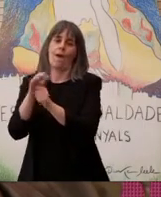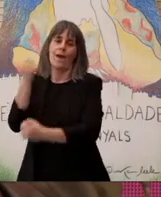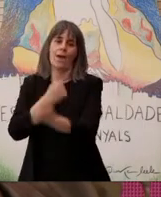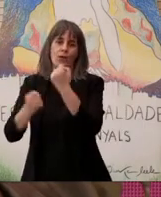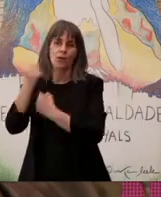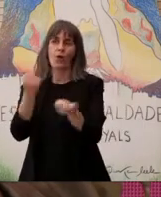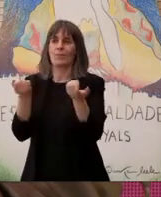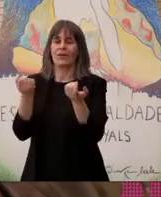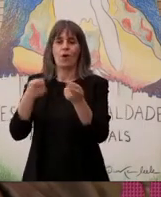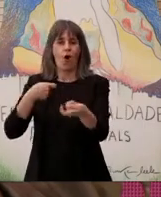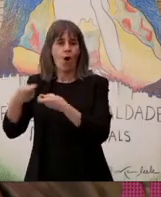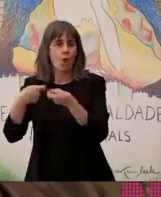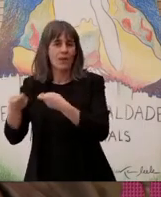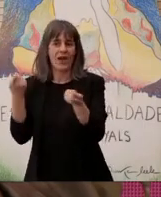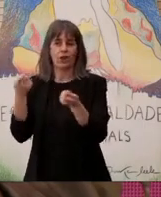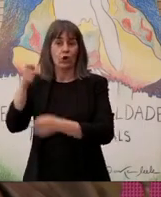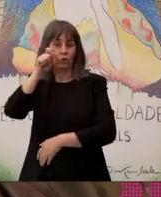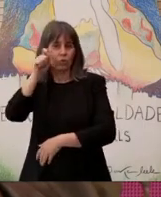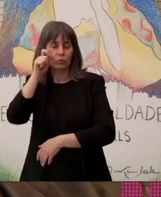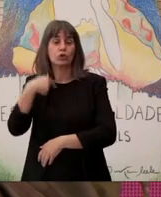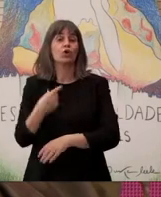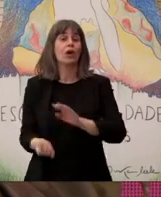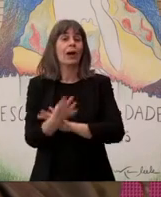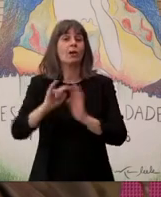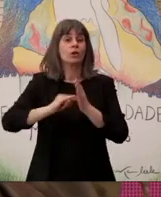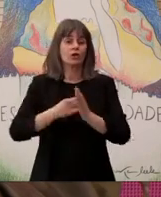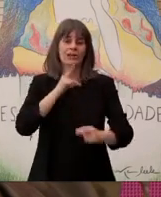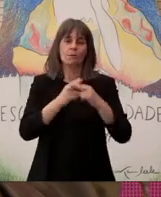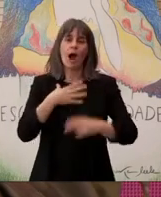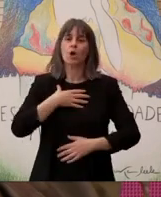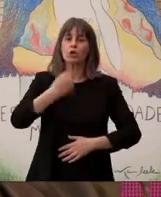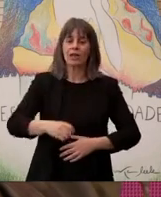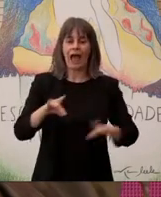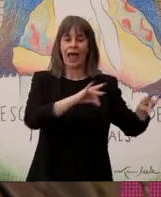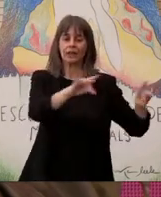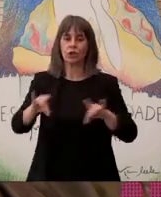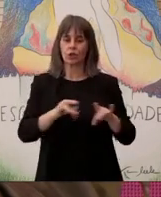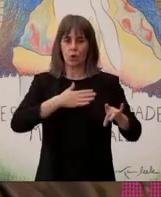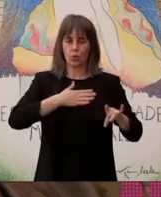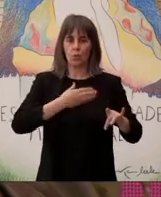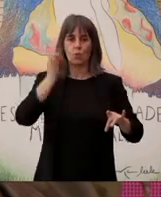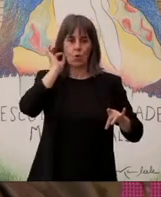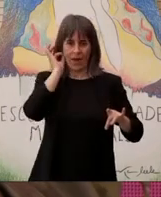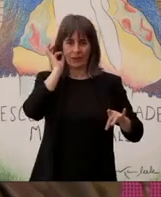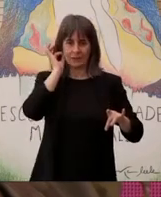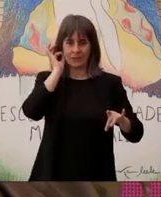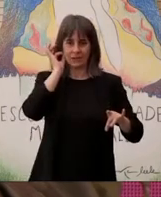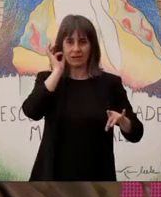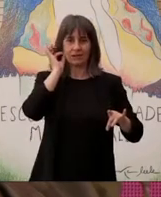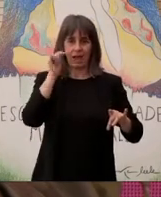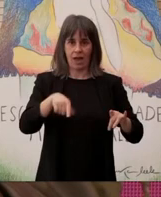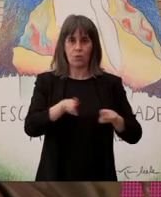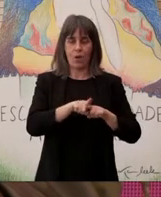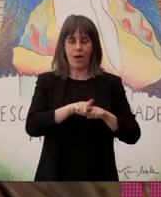con turismo monté un proyecto que se llama Compostela territorio de las mujeres que bebía de transformar a ciudades también